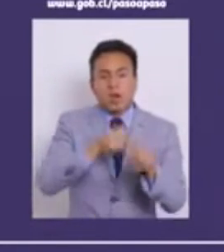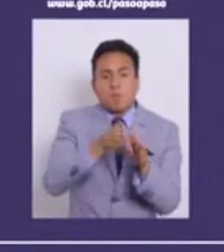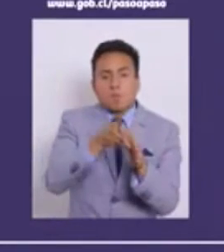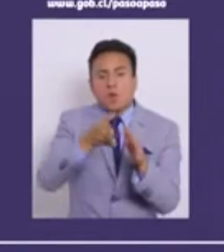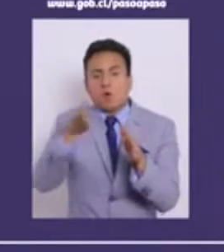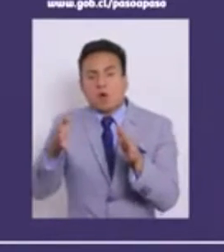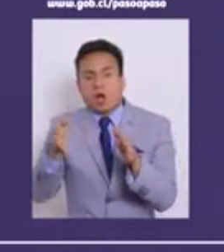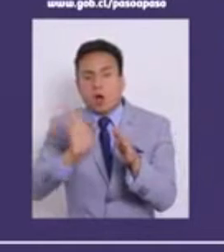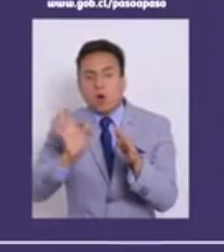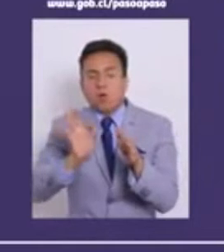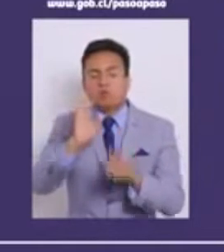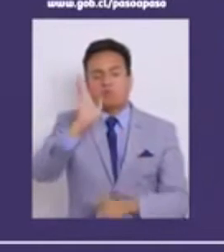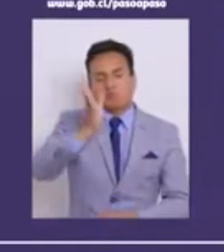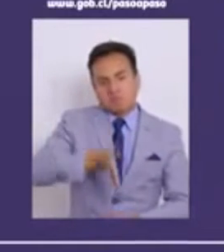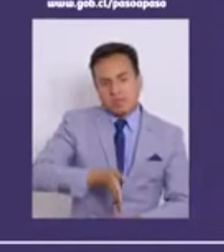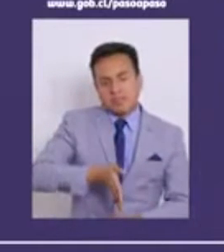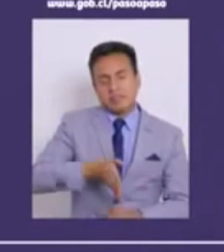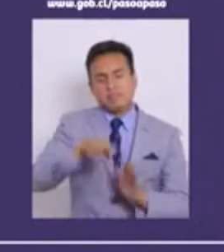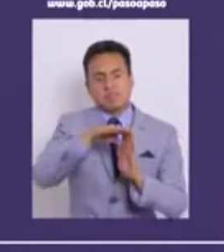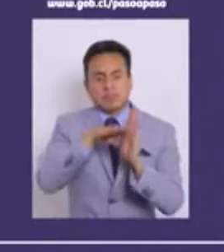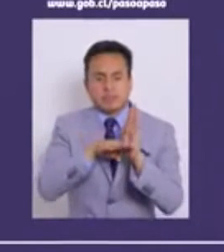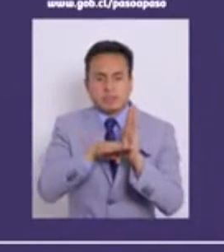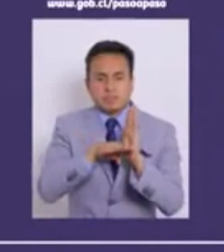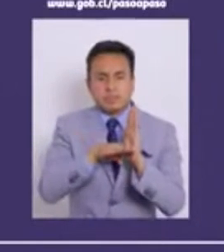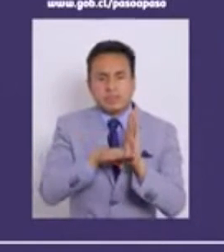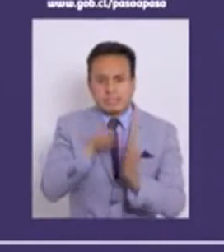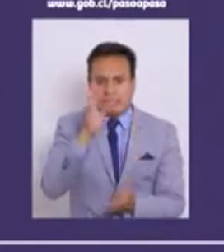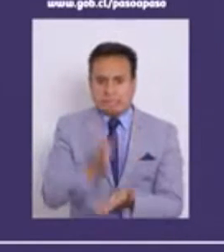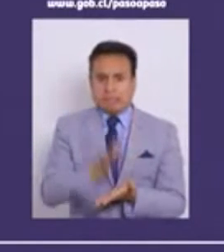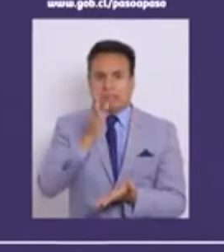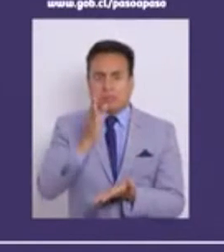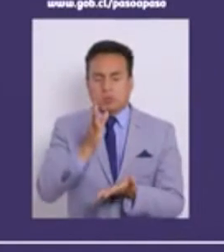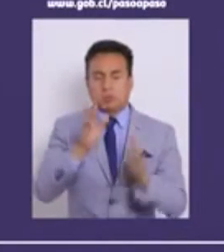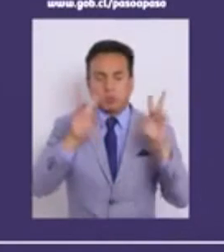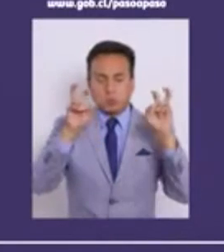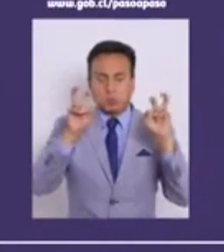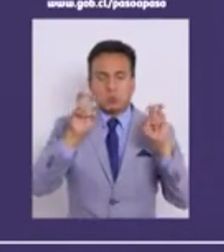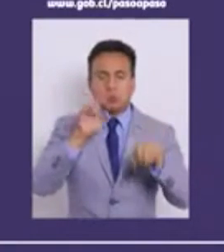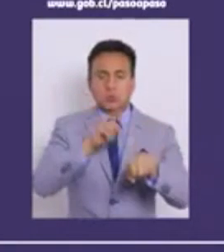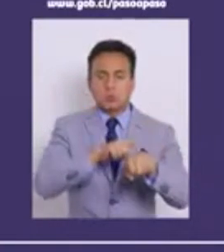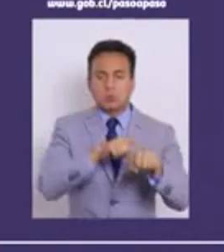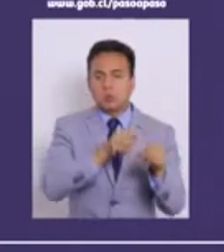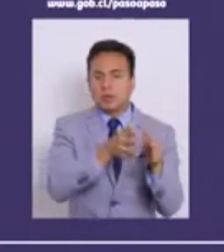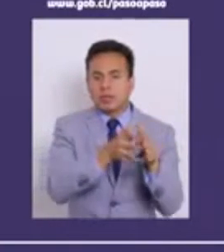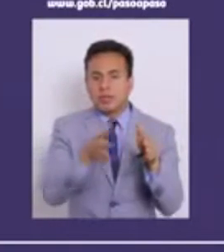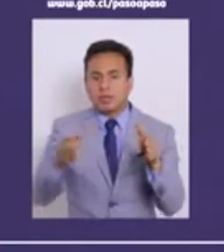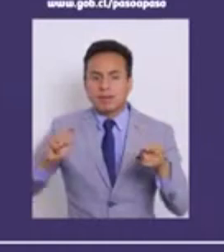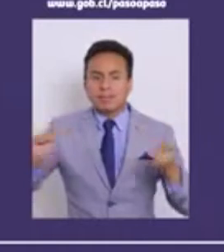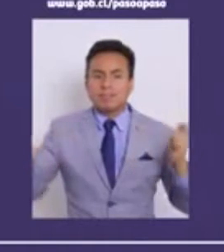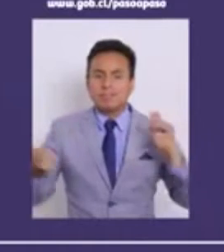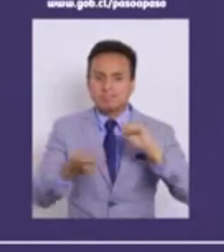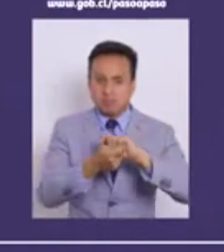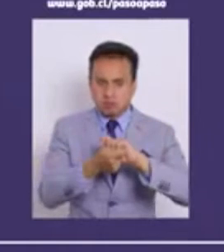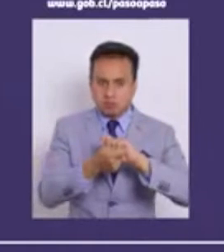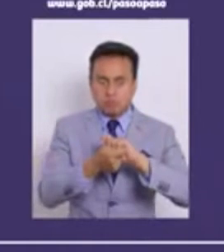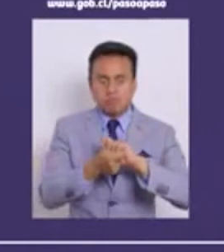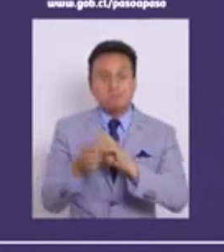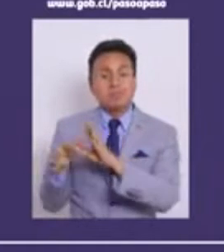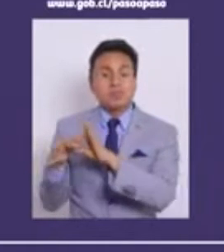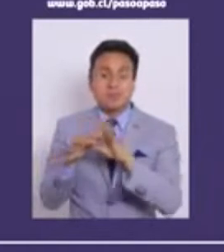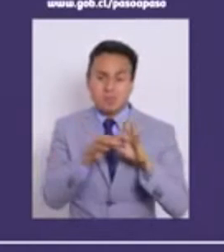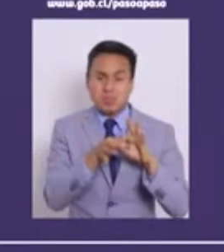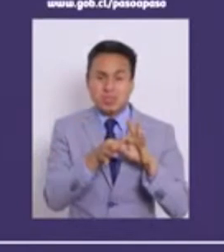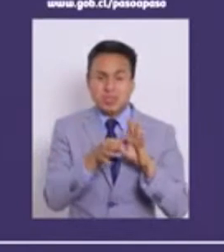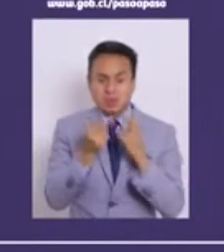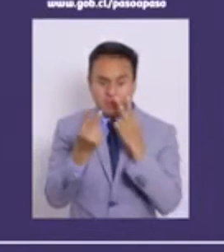o se suspenden estas medidas más estrictas durante la etapa de transición debido a la